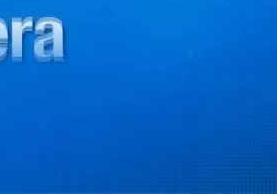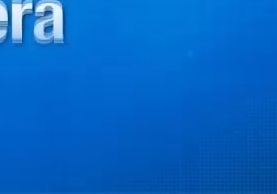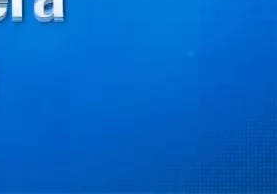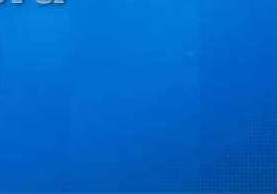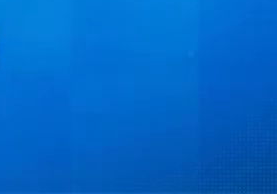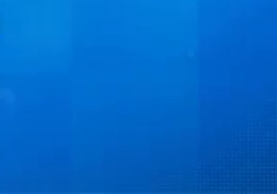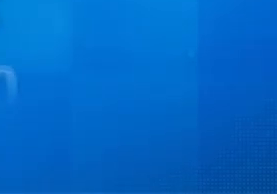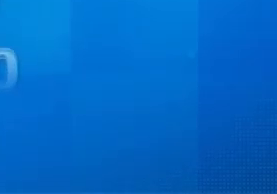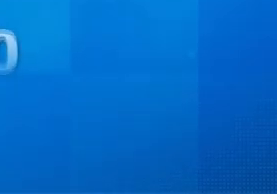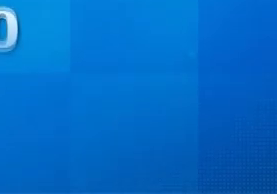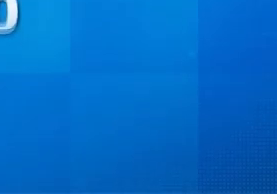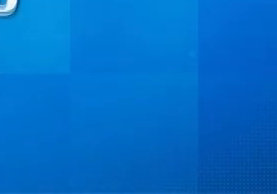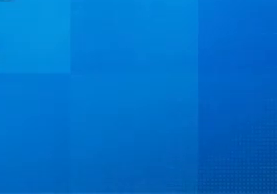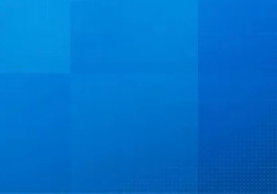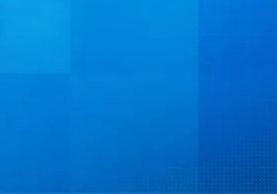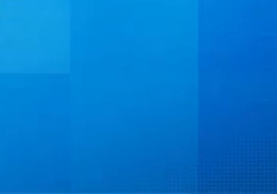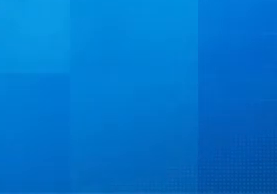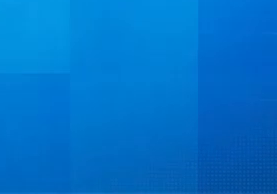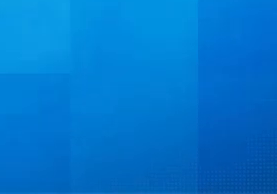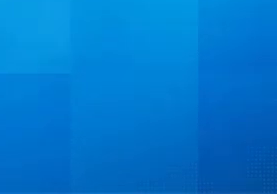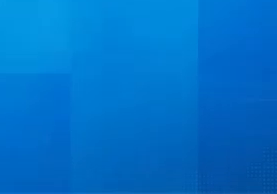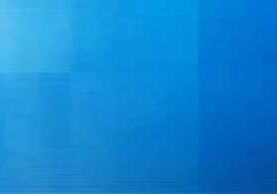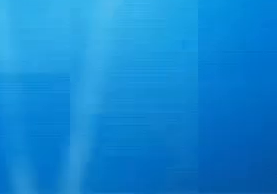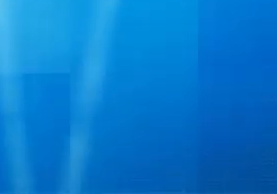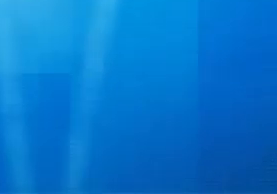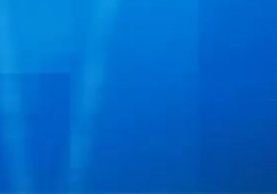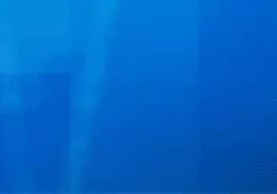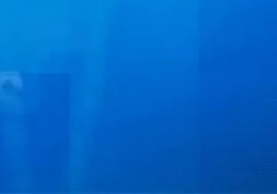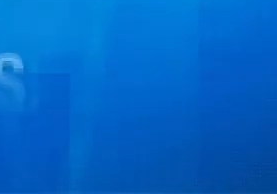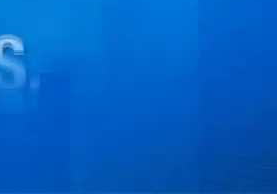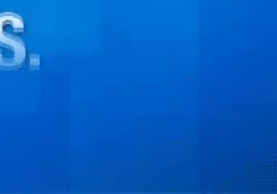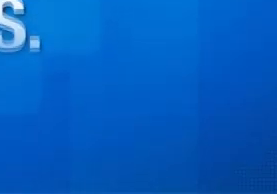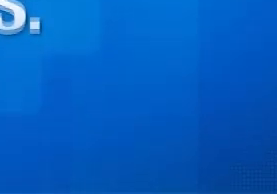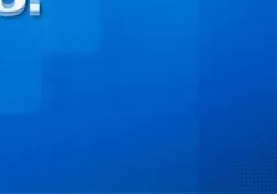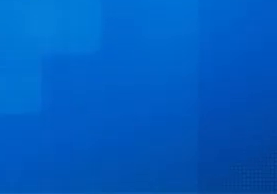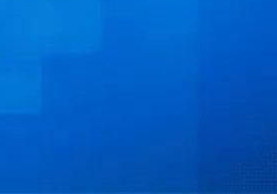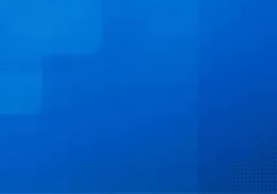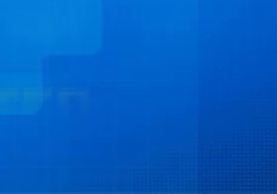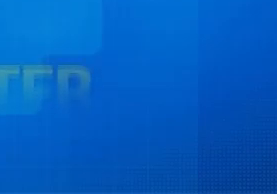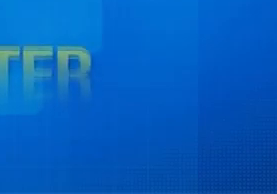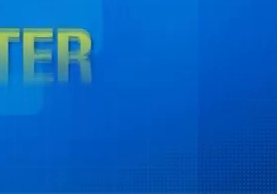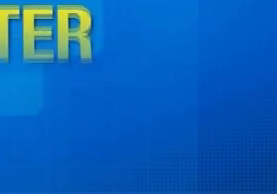en su programa Prevenir es Salud. Se despide de ustedes, Ligia Escoto. Hasta la próxima.